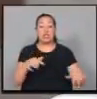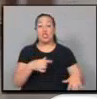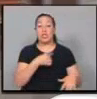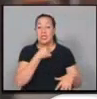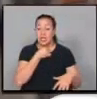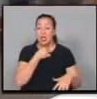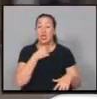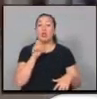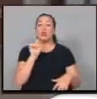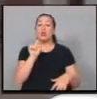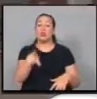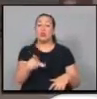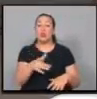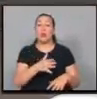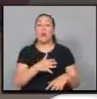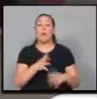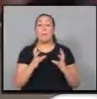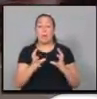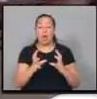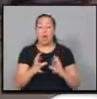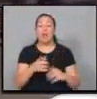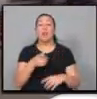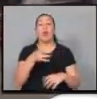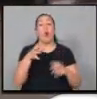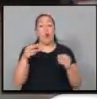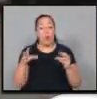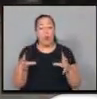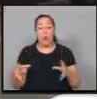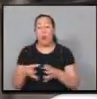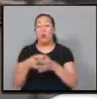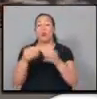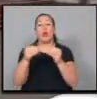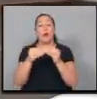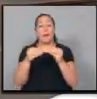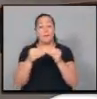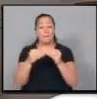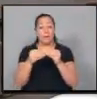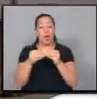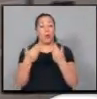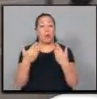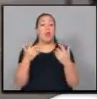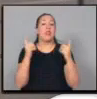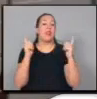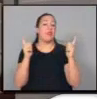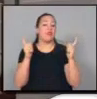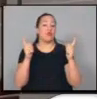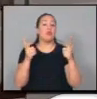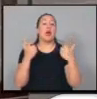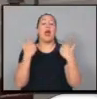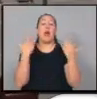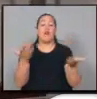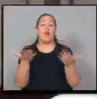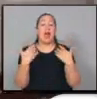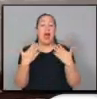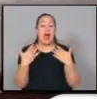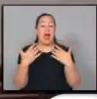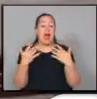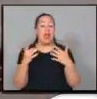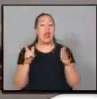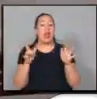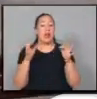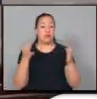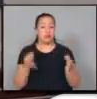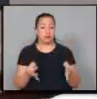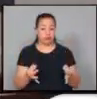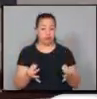su propia pelota, ir con los amigos y entonces disfrutar del fútbol tenis al aire libre. Muy cerca, a unos metros apenas de la playa,